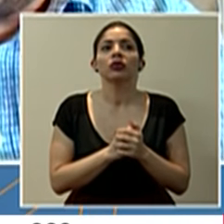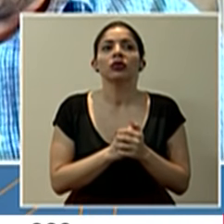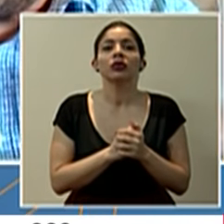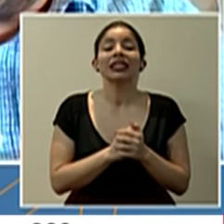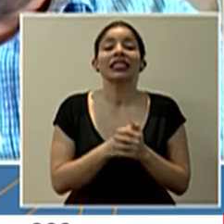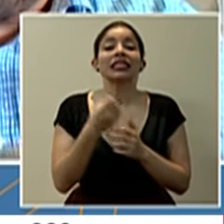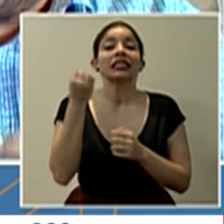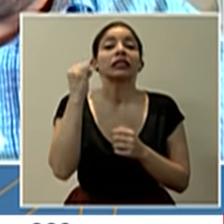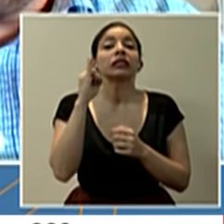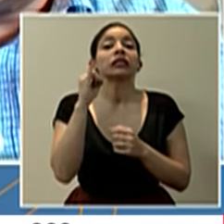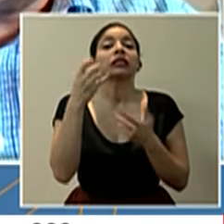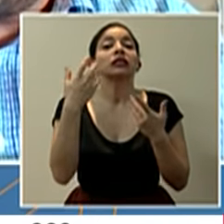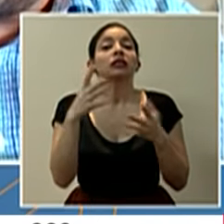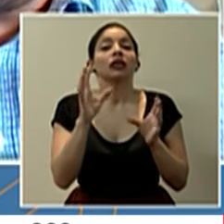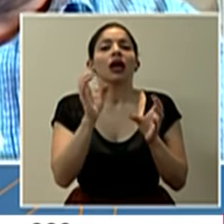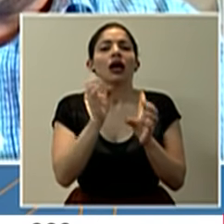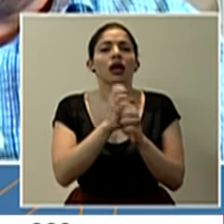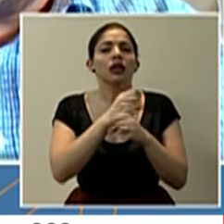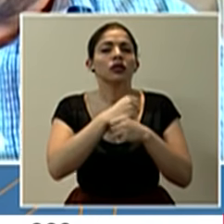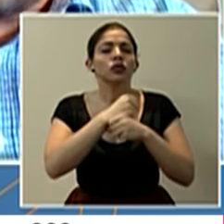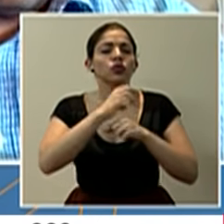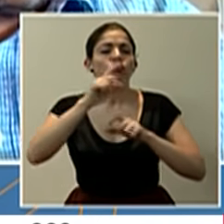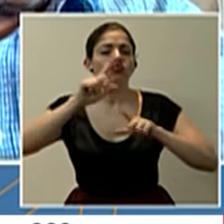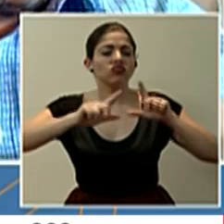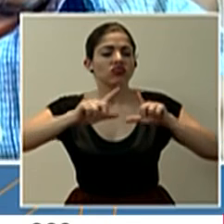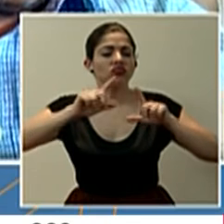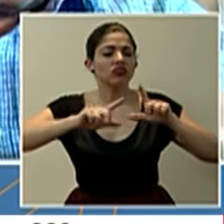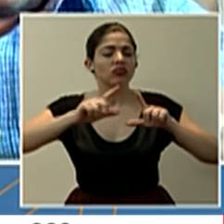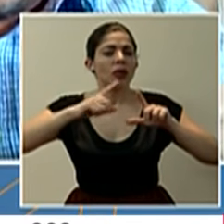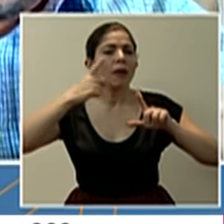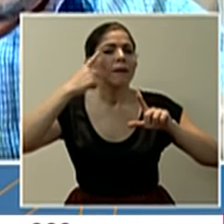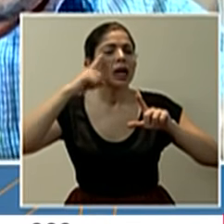es si se han hecho pruebas para determinar